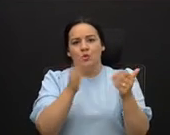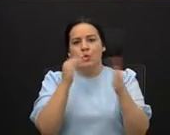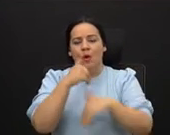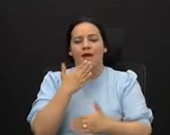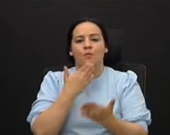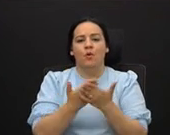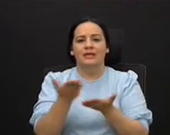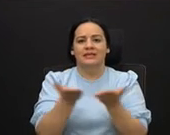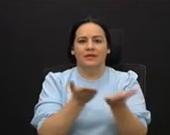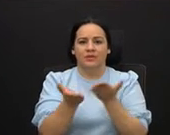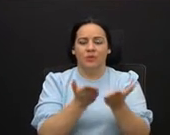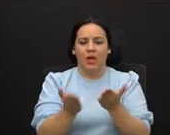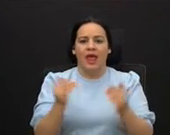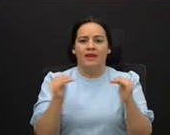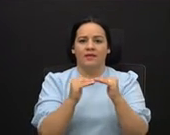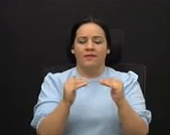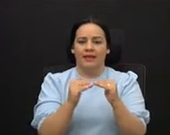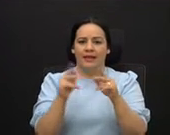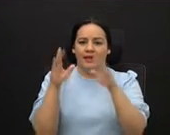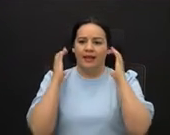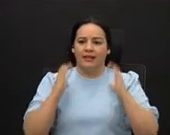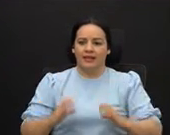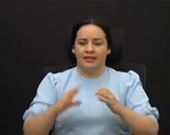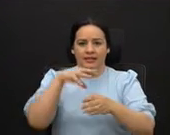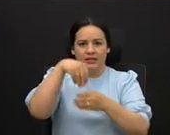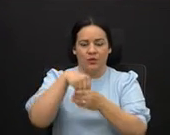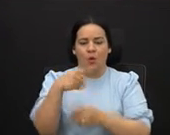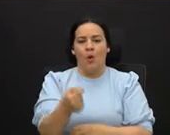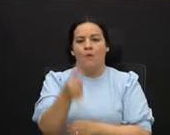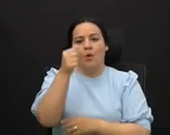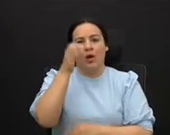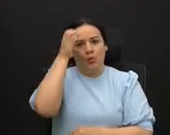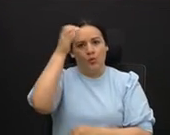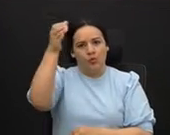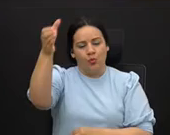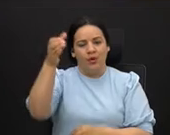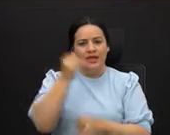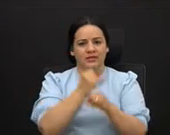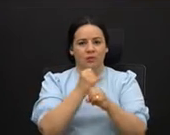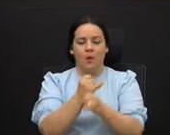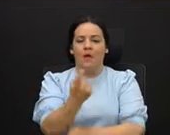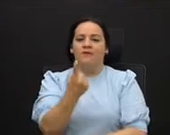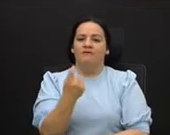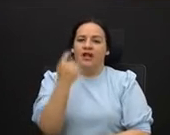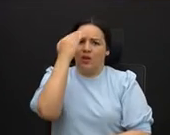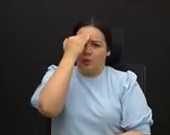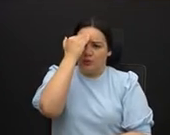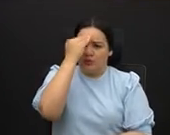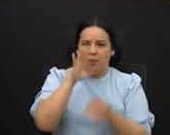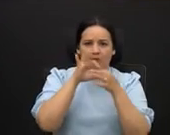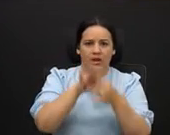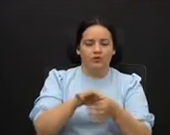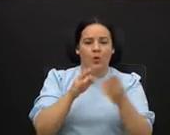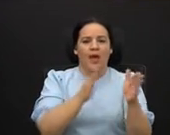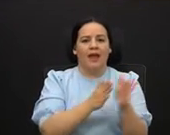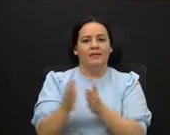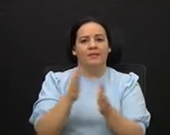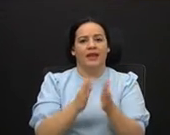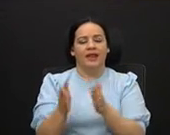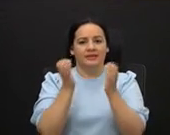servicio a nivel del cliente interno, poca cultura institucional, falta de conocimiento sobre el plan